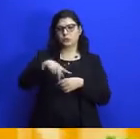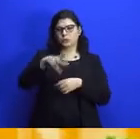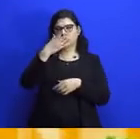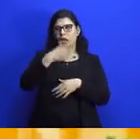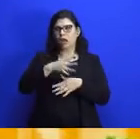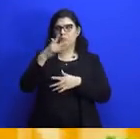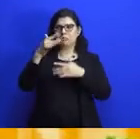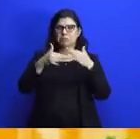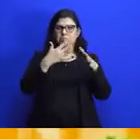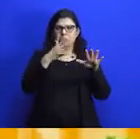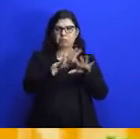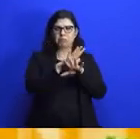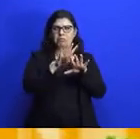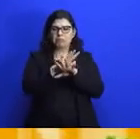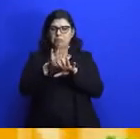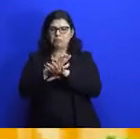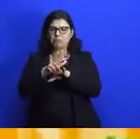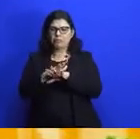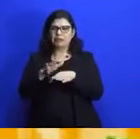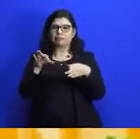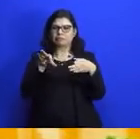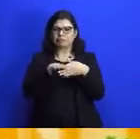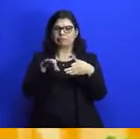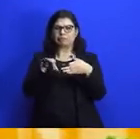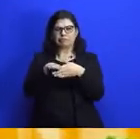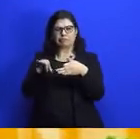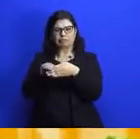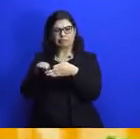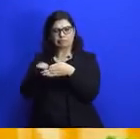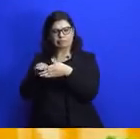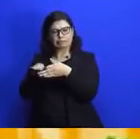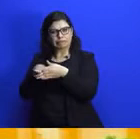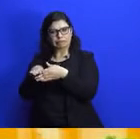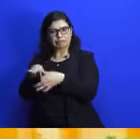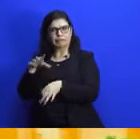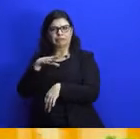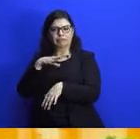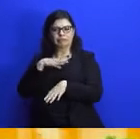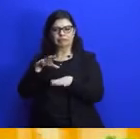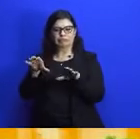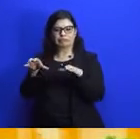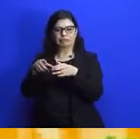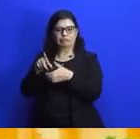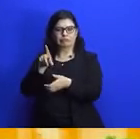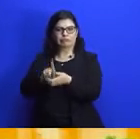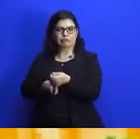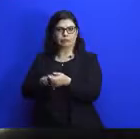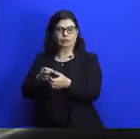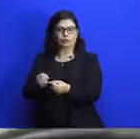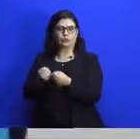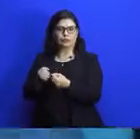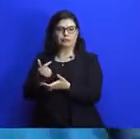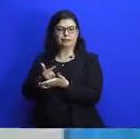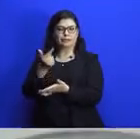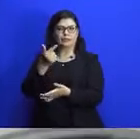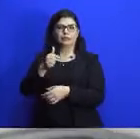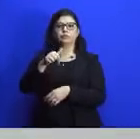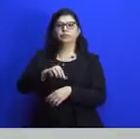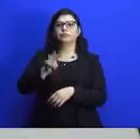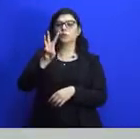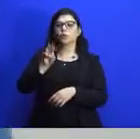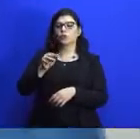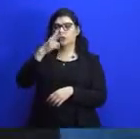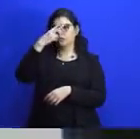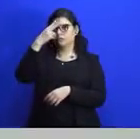climático, estos eventos son cada vez más frecuentes e impactan a las comunidades con mayor severidad. En Walmart de México